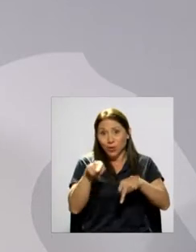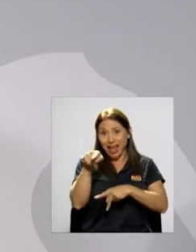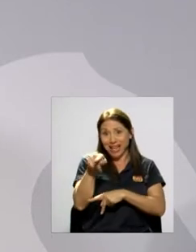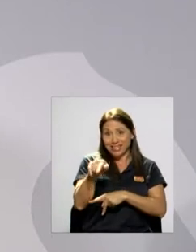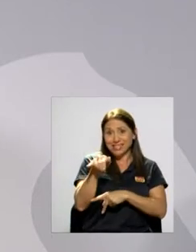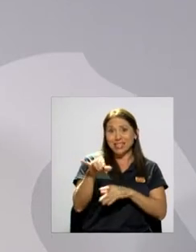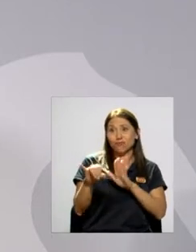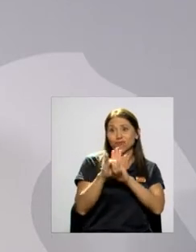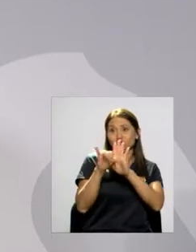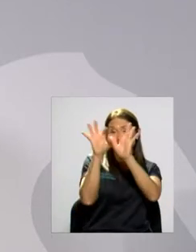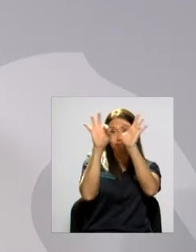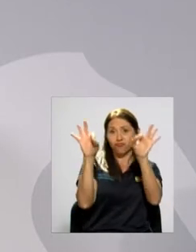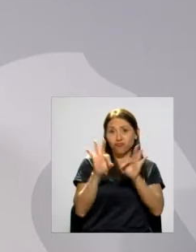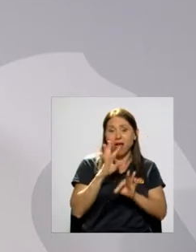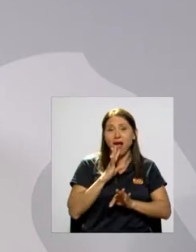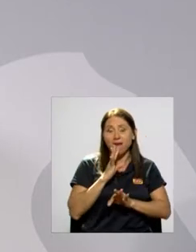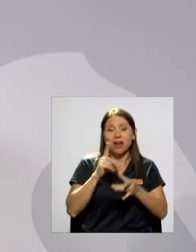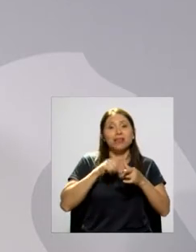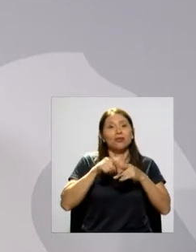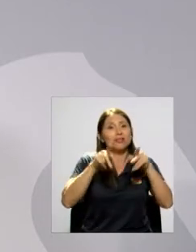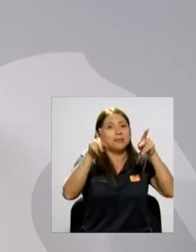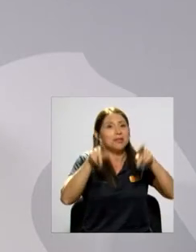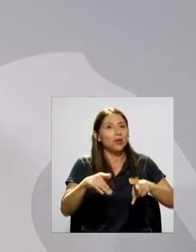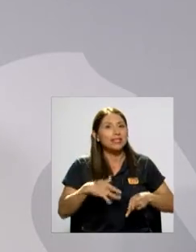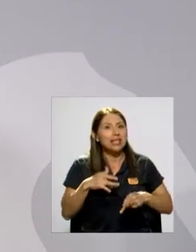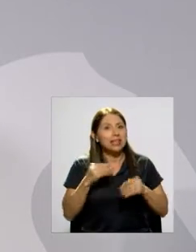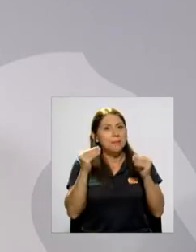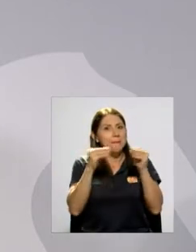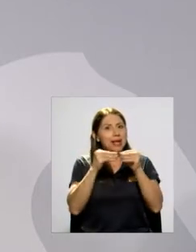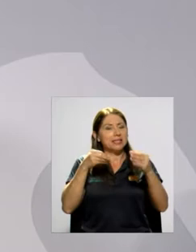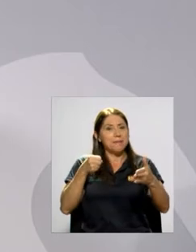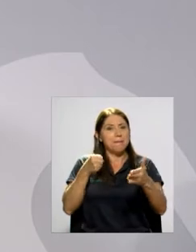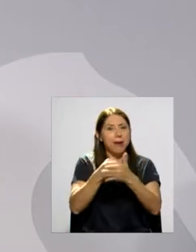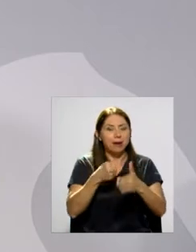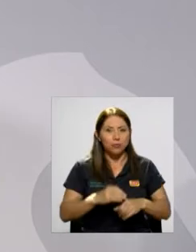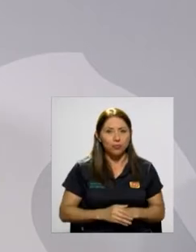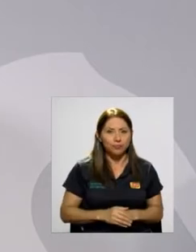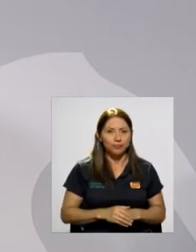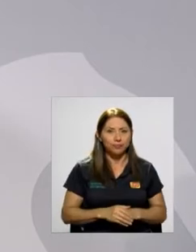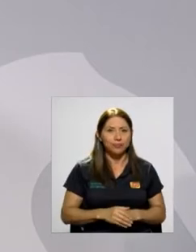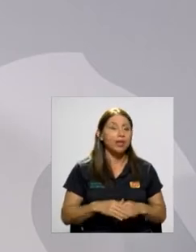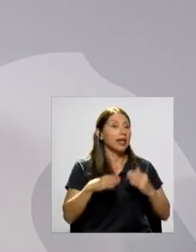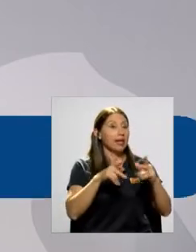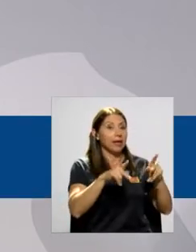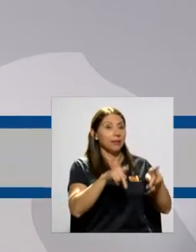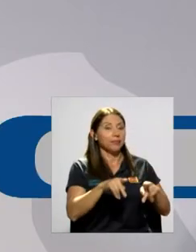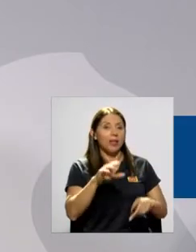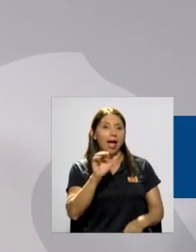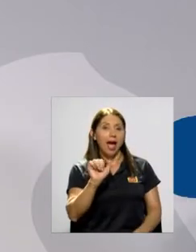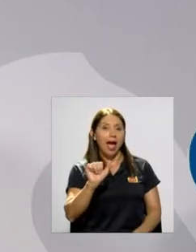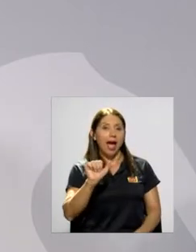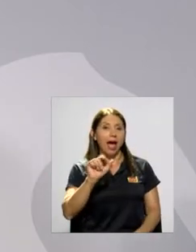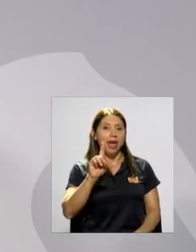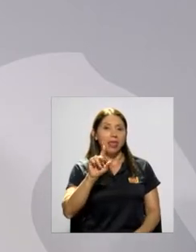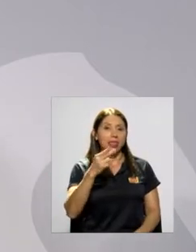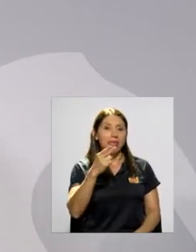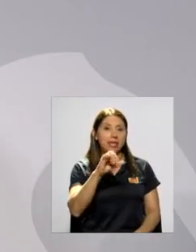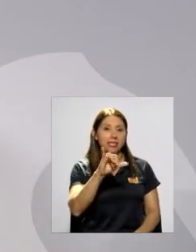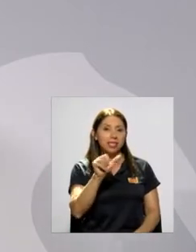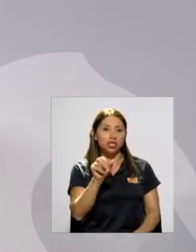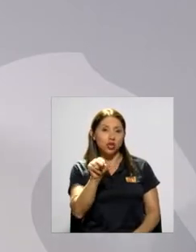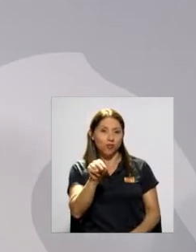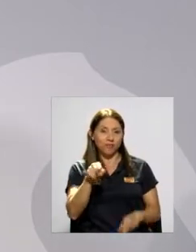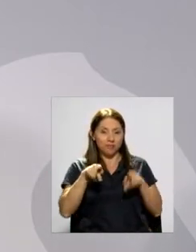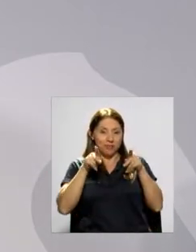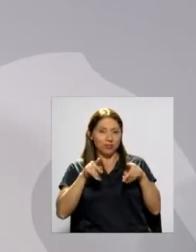forma lo abordamos, pero más específicamente el tema de las adhesiones. Bueno, se volvieron como de moda las adhesiones.